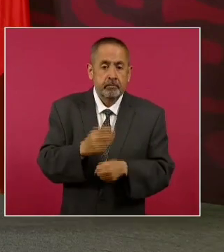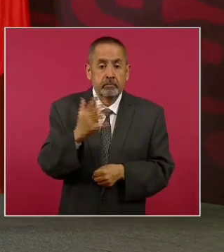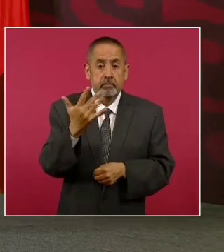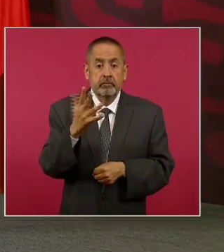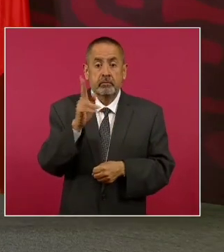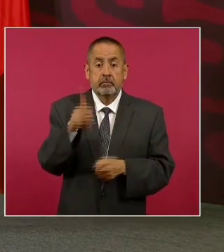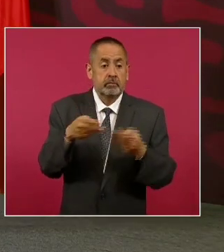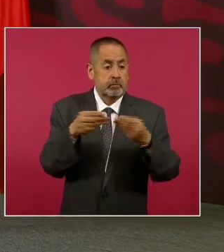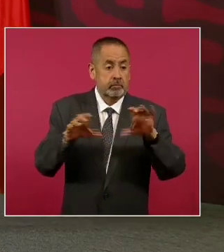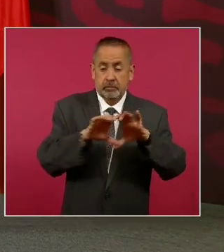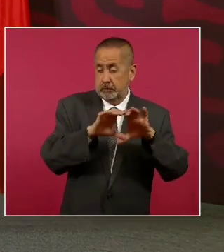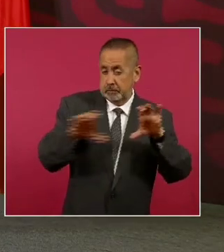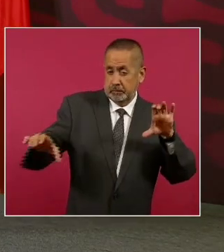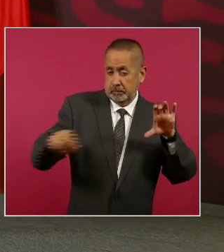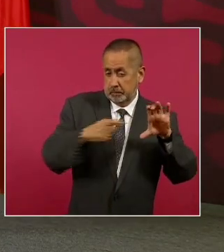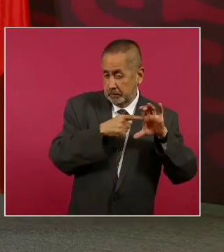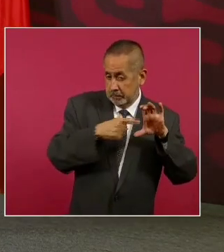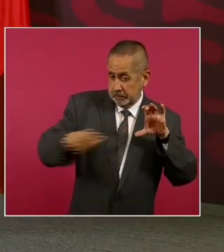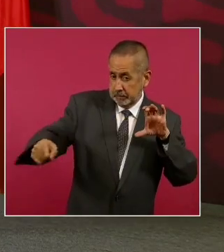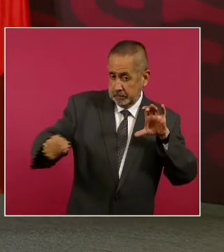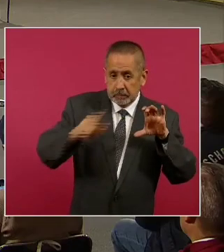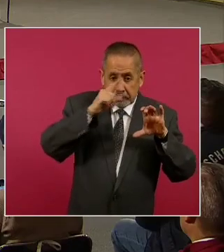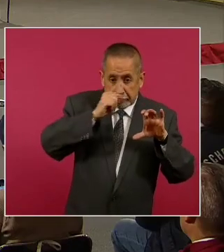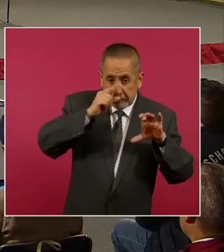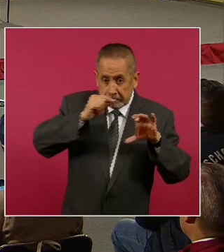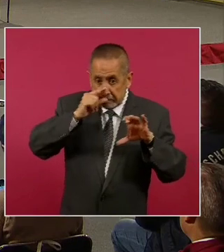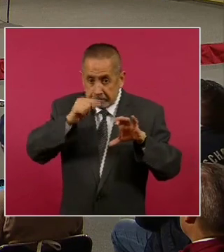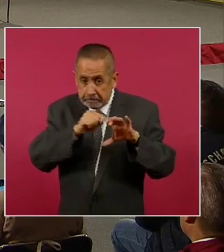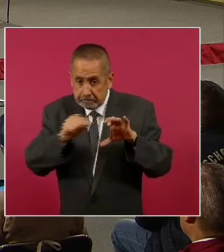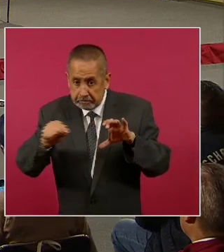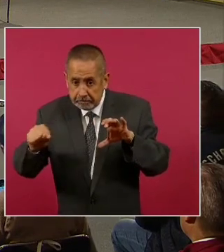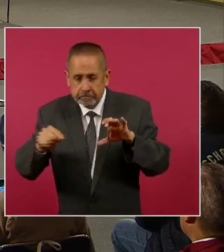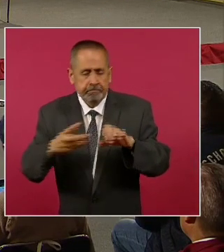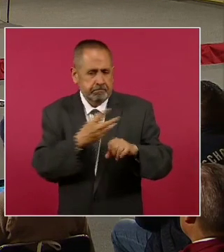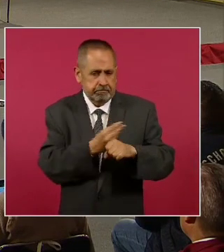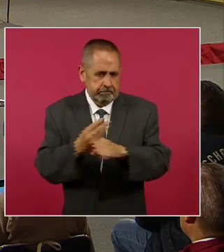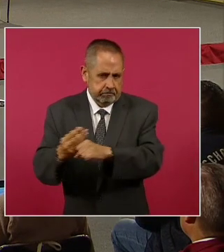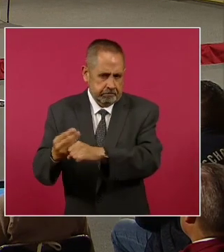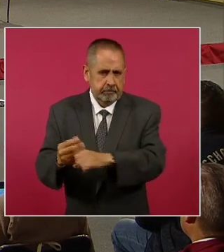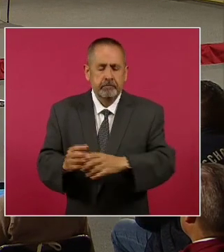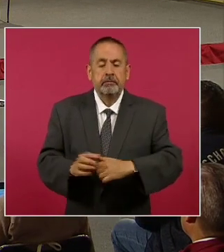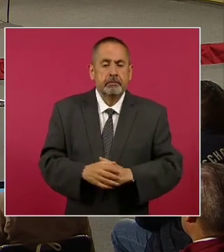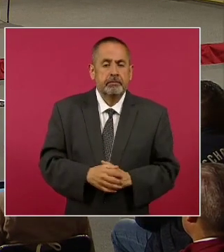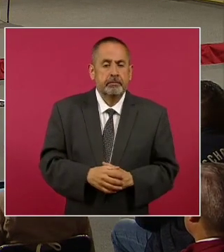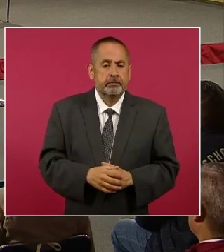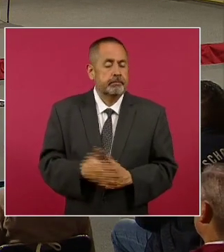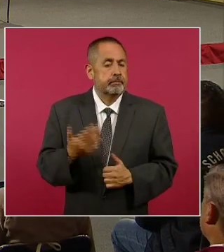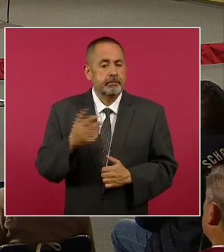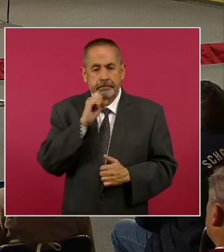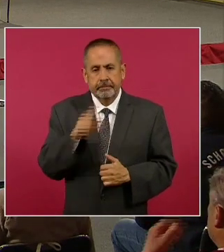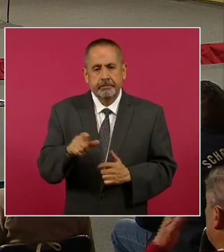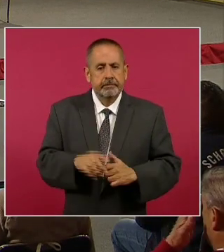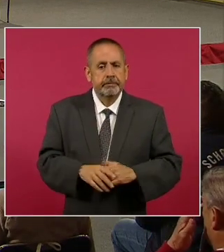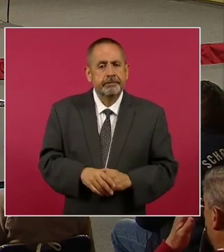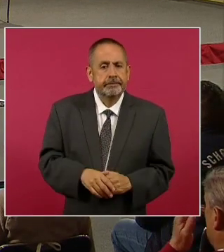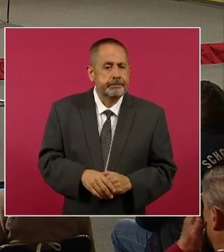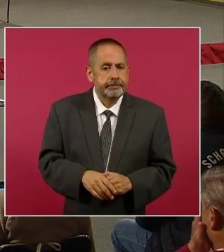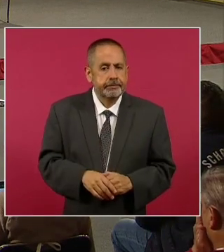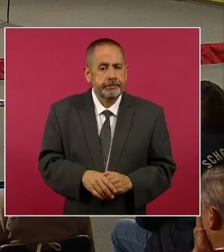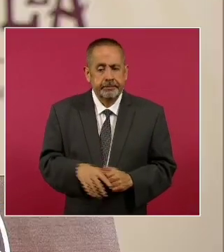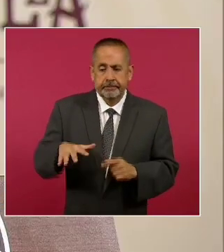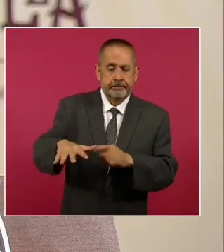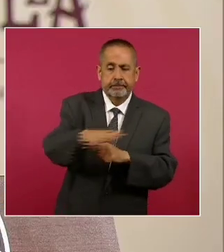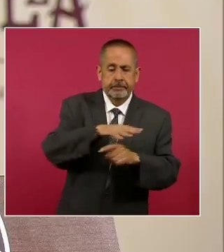kilómetros de tubería que tiene fallas estructurales. Y por último, pues la población de la